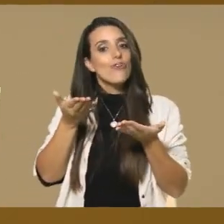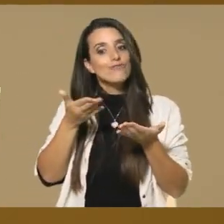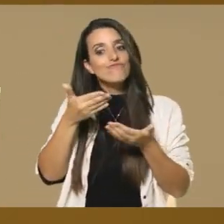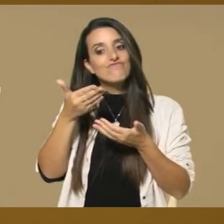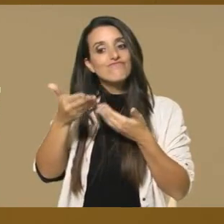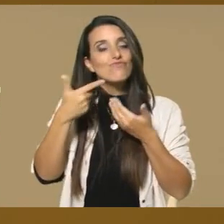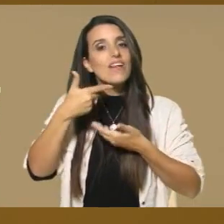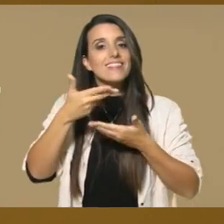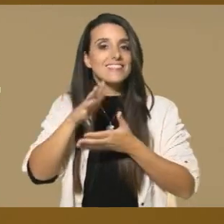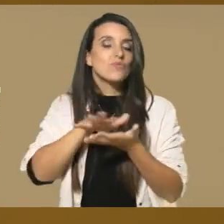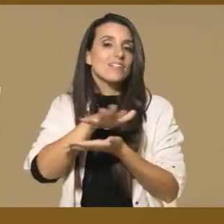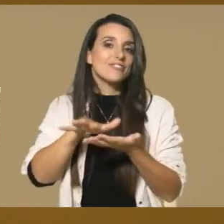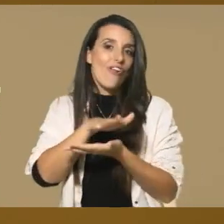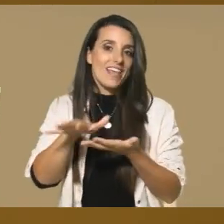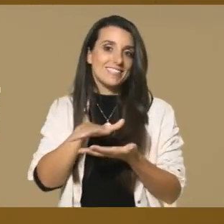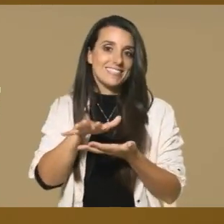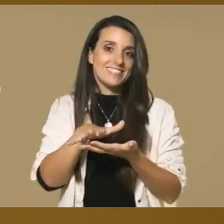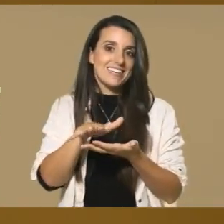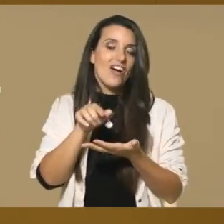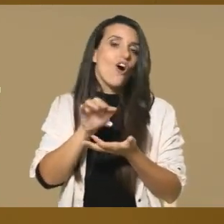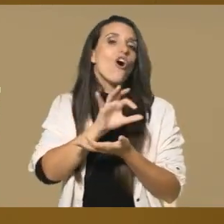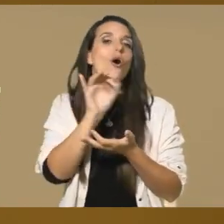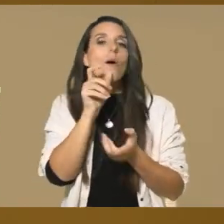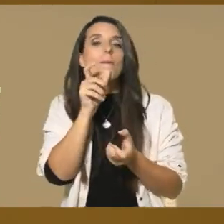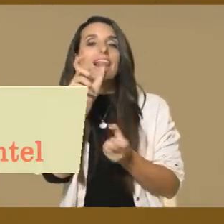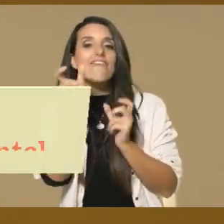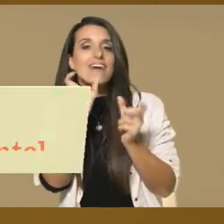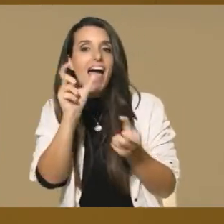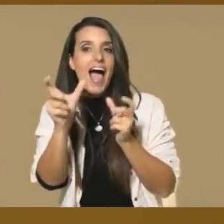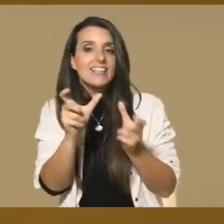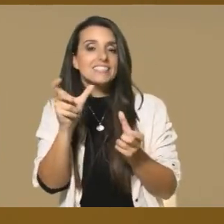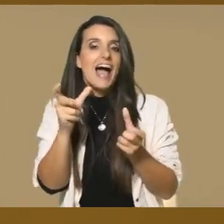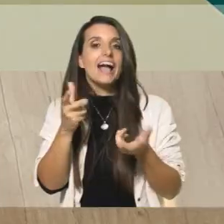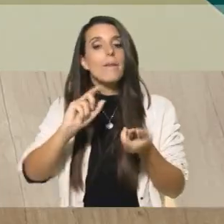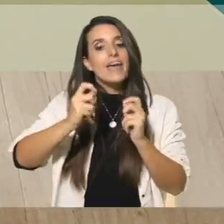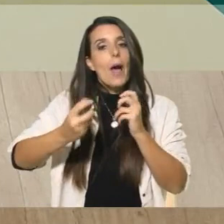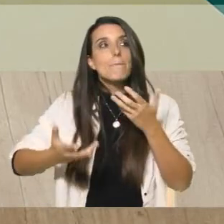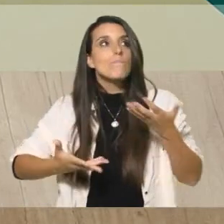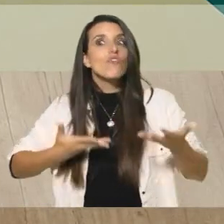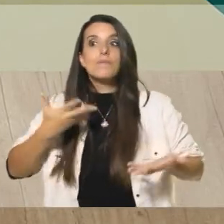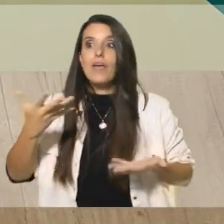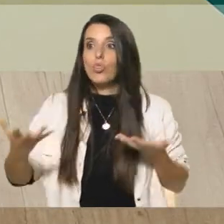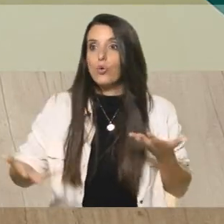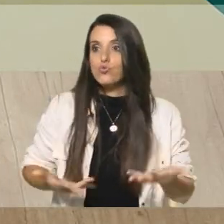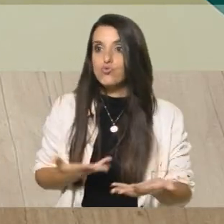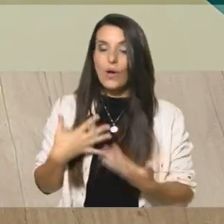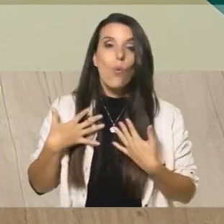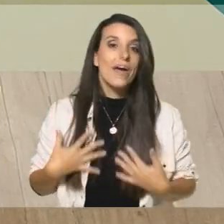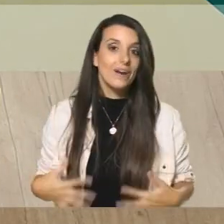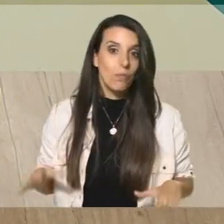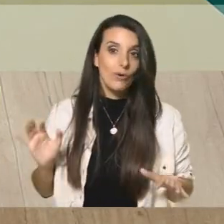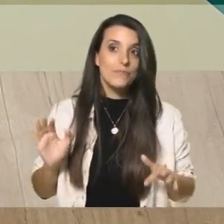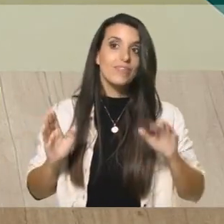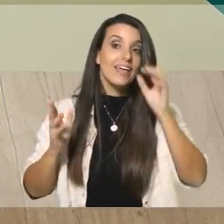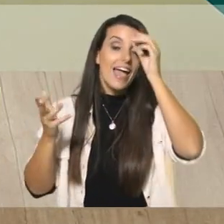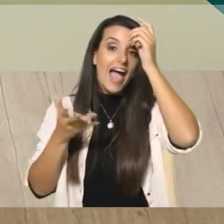esas situaciones o esas palabras a movimientos. Bueno, ahora